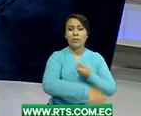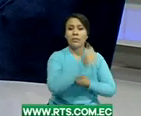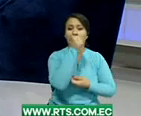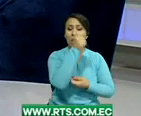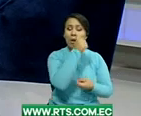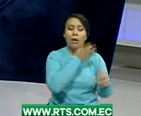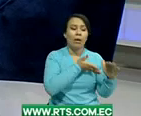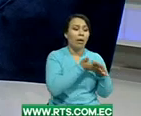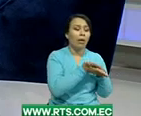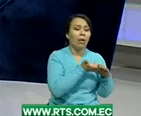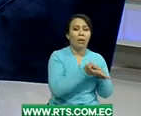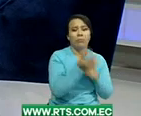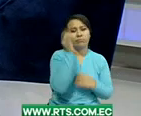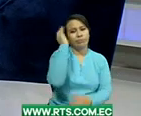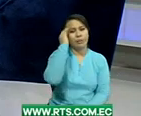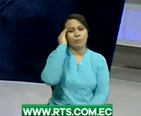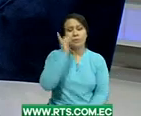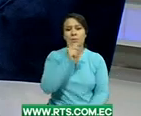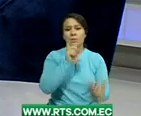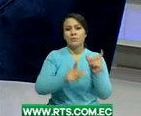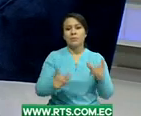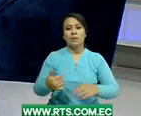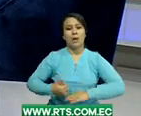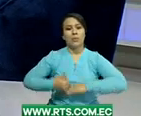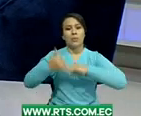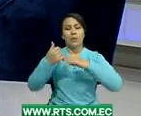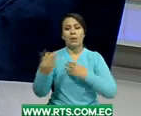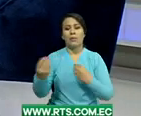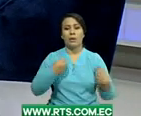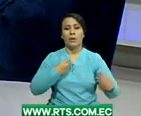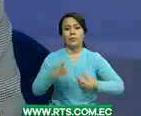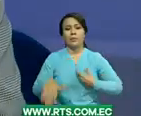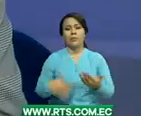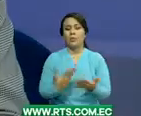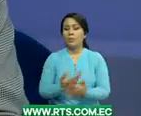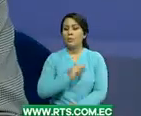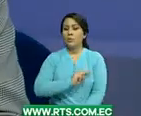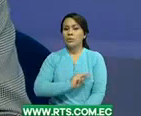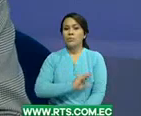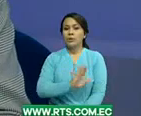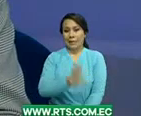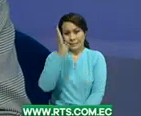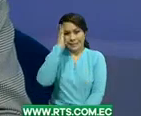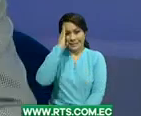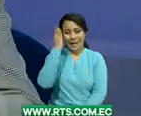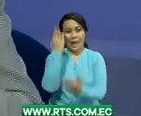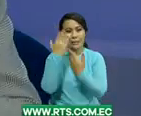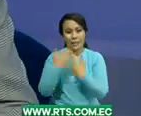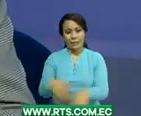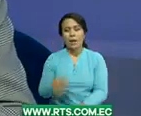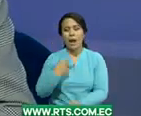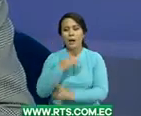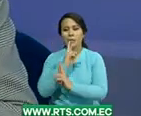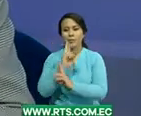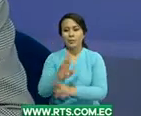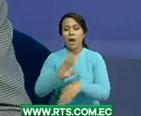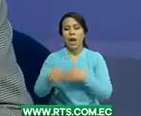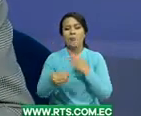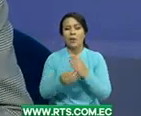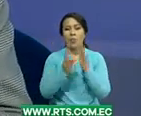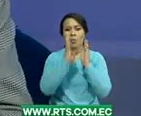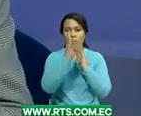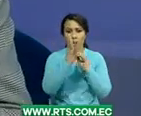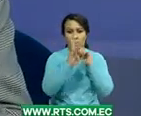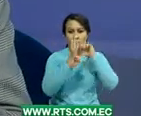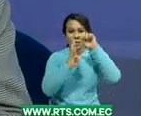que esa es una preocupación esencial también de la primera autoridad municipal. Así es, Luisa, mire, para terminarle solamente la idea de la repotenciación contempla cuatro etapas.